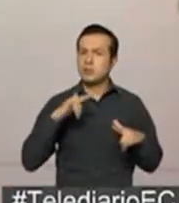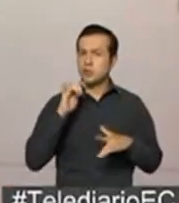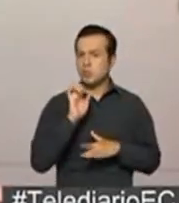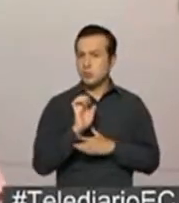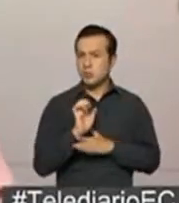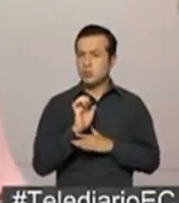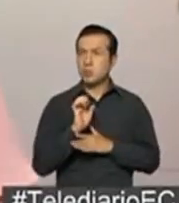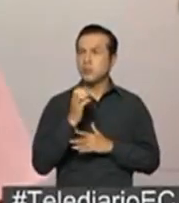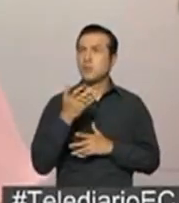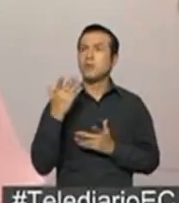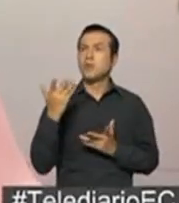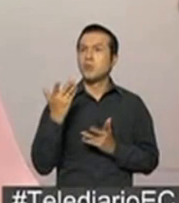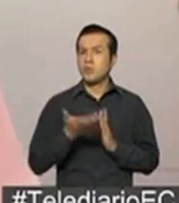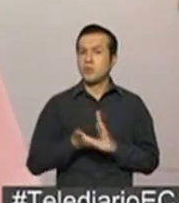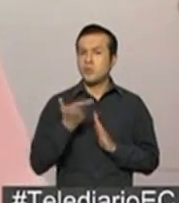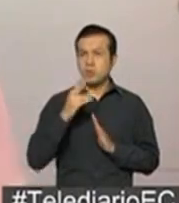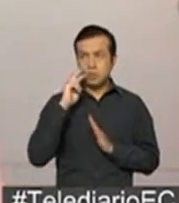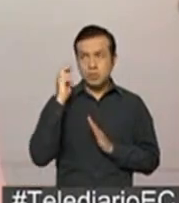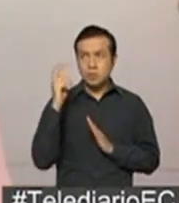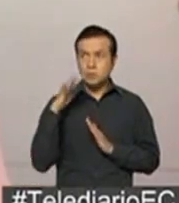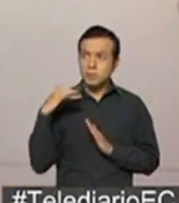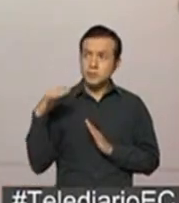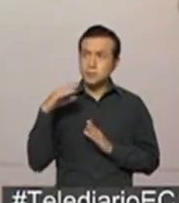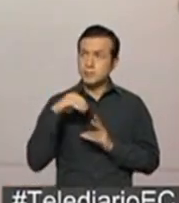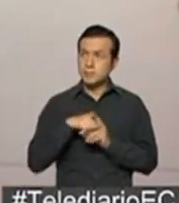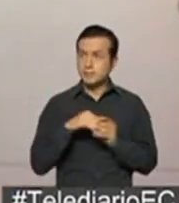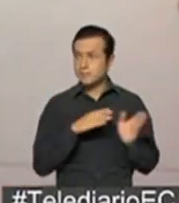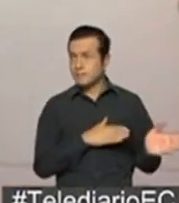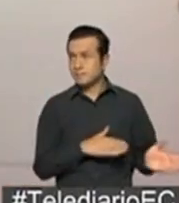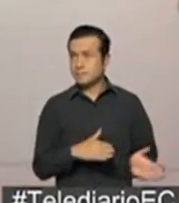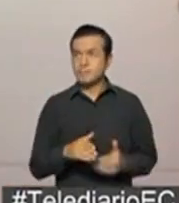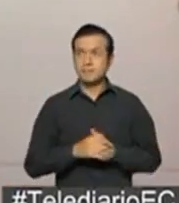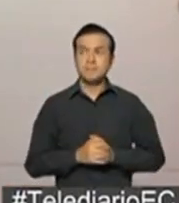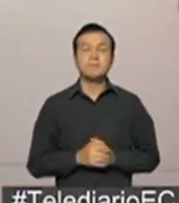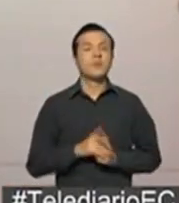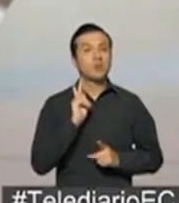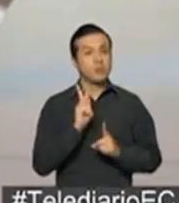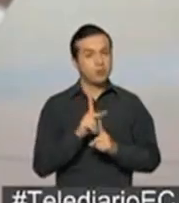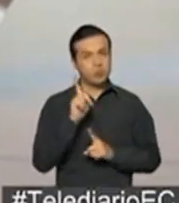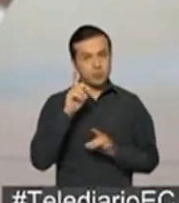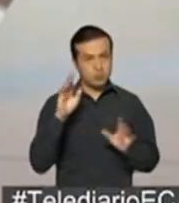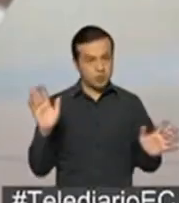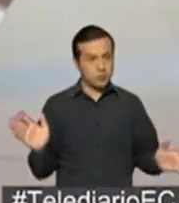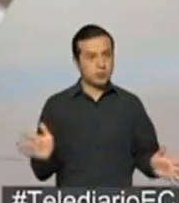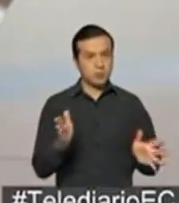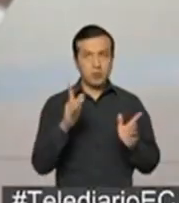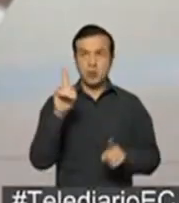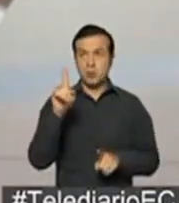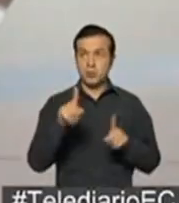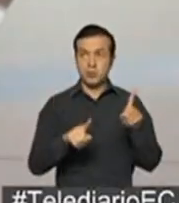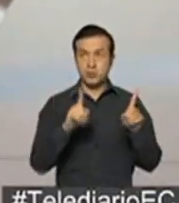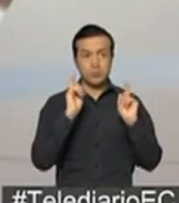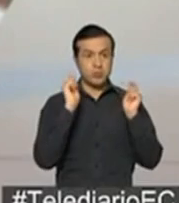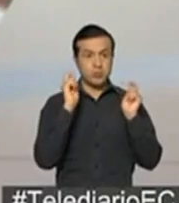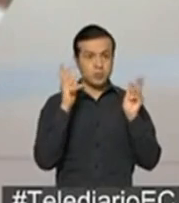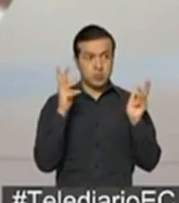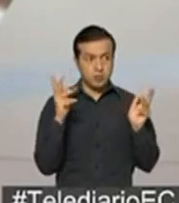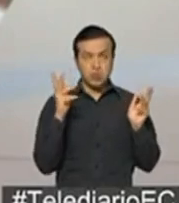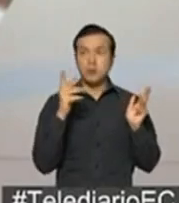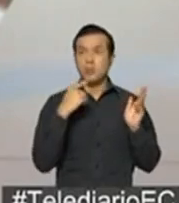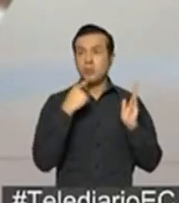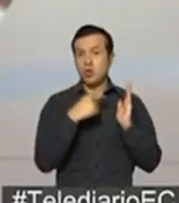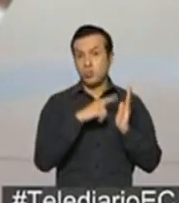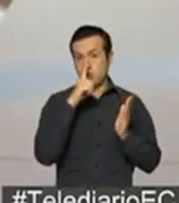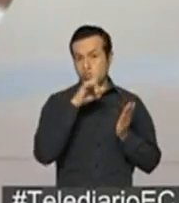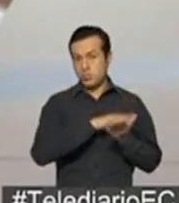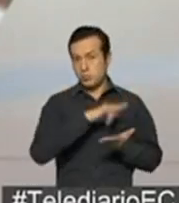Es decir, ¿cómo se desarrolla el turismo a partir de esto? Que esa es otra manera de promoción, que a veces dice que no se promociona, pero con cada